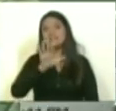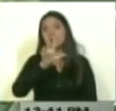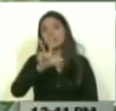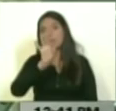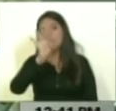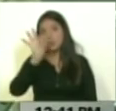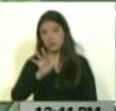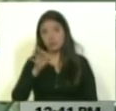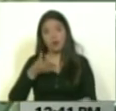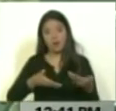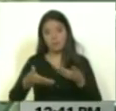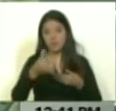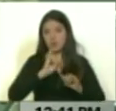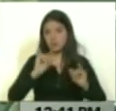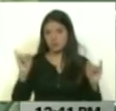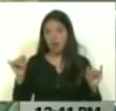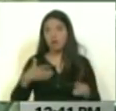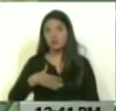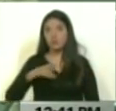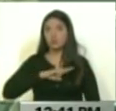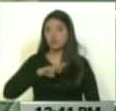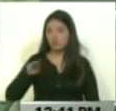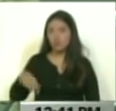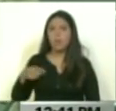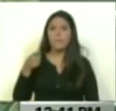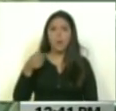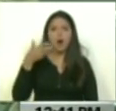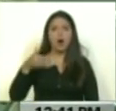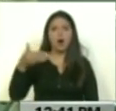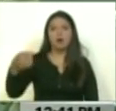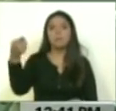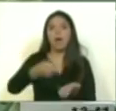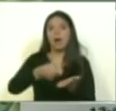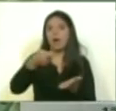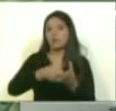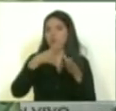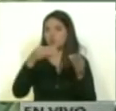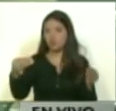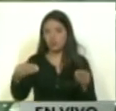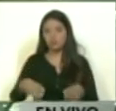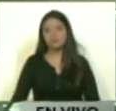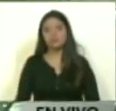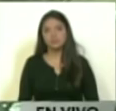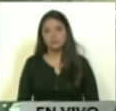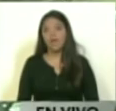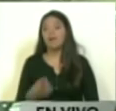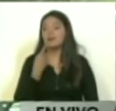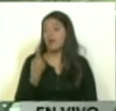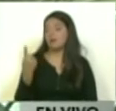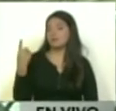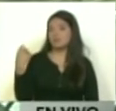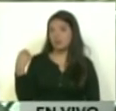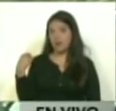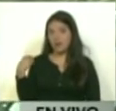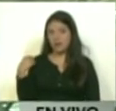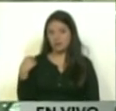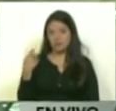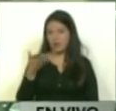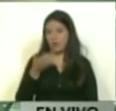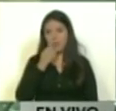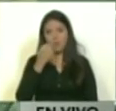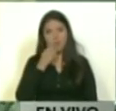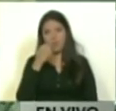canjeó. Bueno, nosotros hemos ido pagando todo lo que hay que pagar. Y ayer, unos vagabundos,